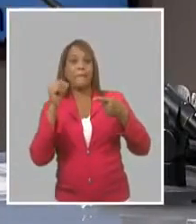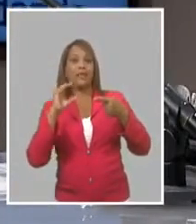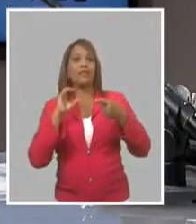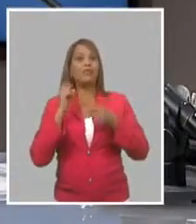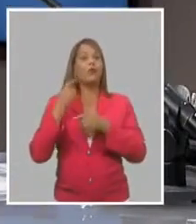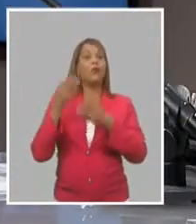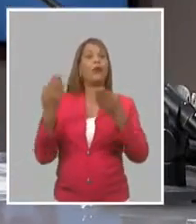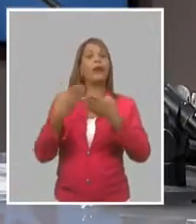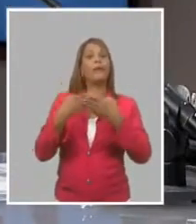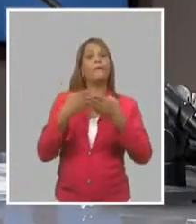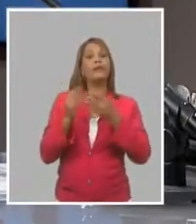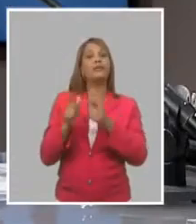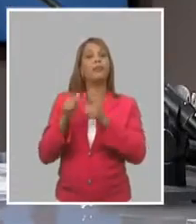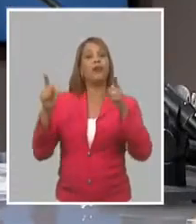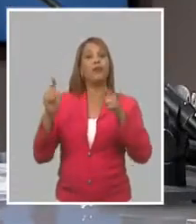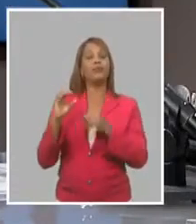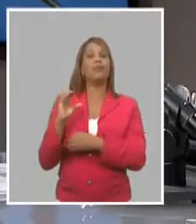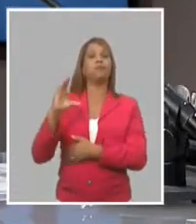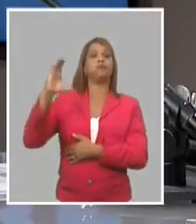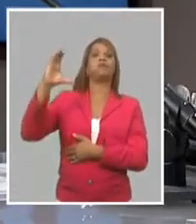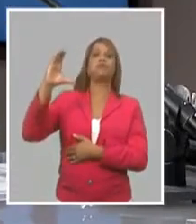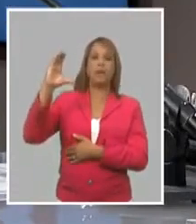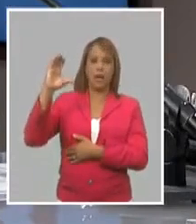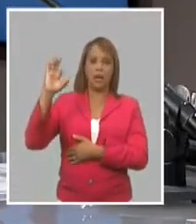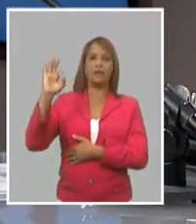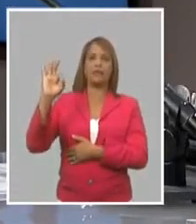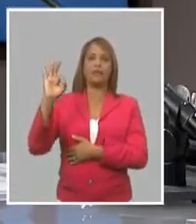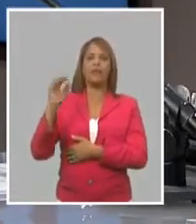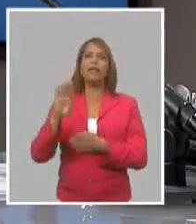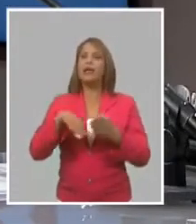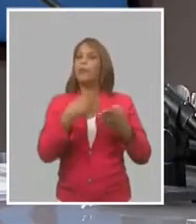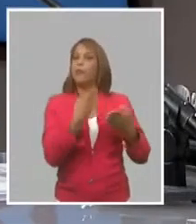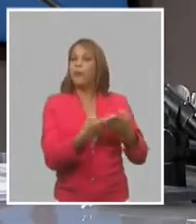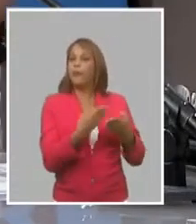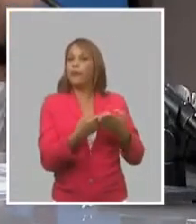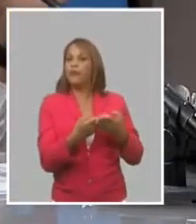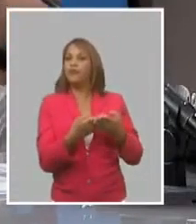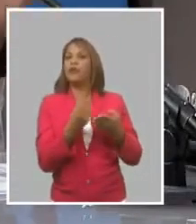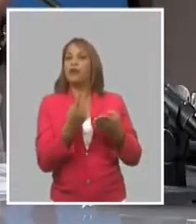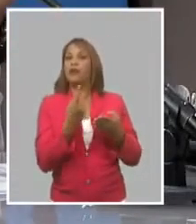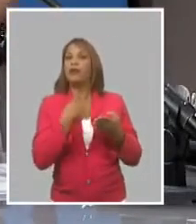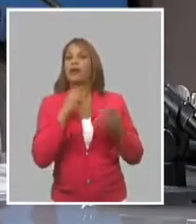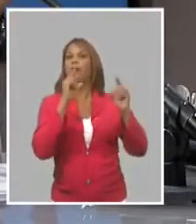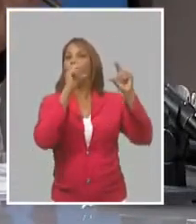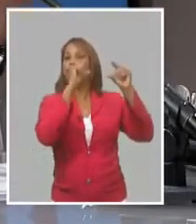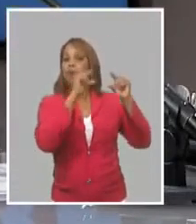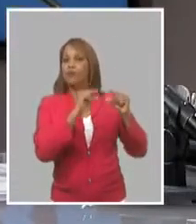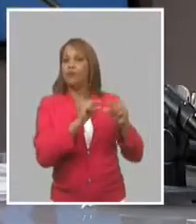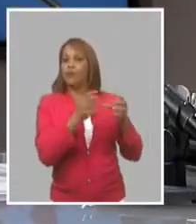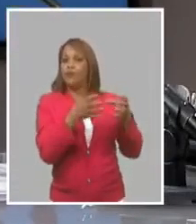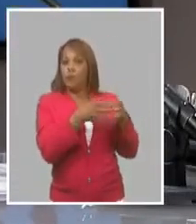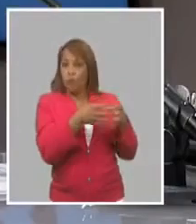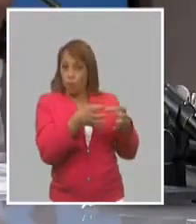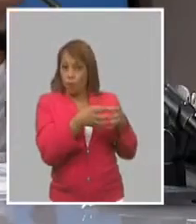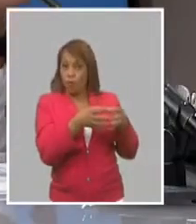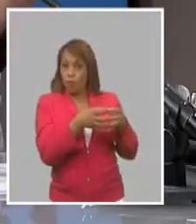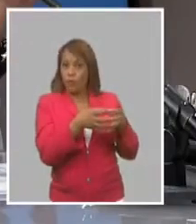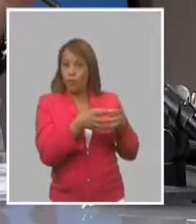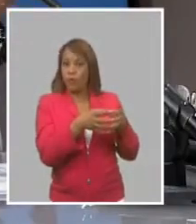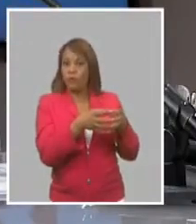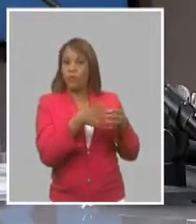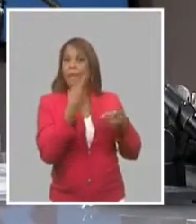mayorista centralizado altísimo. Nosotros estamos proponiendo que a un reducido grupo